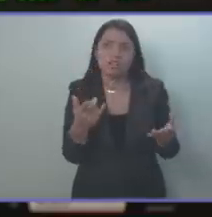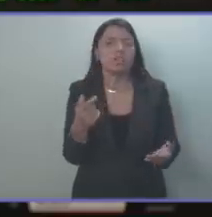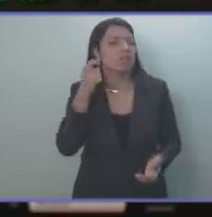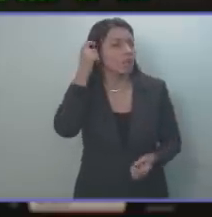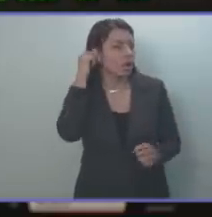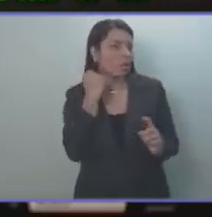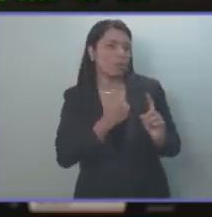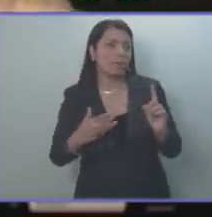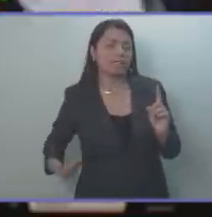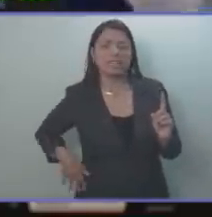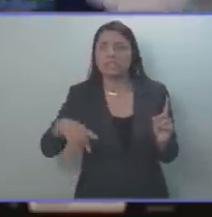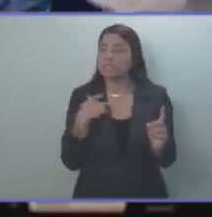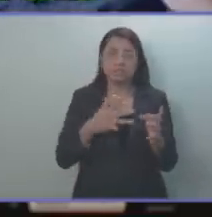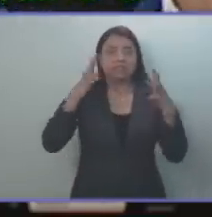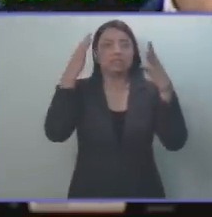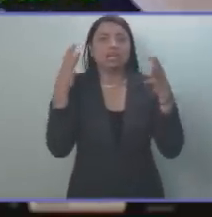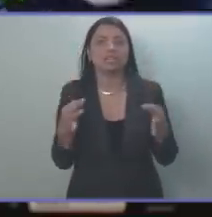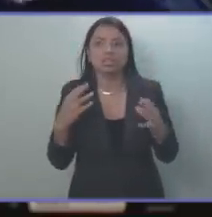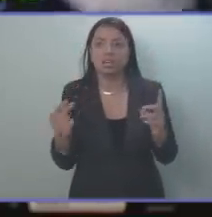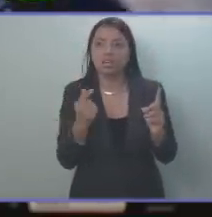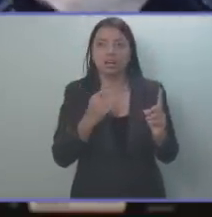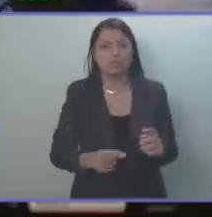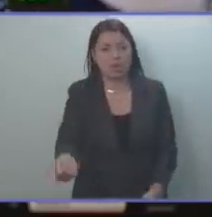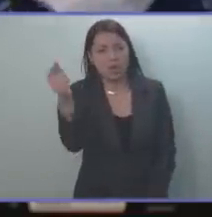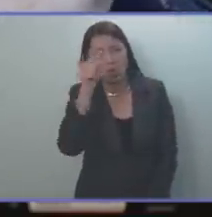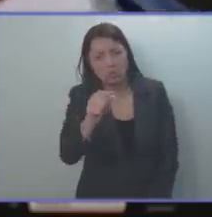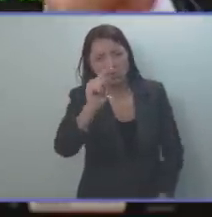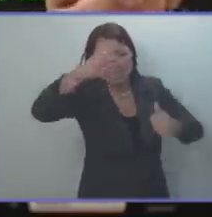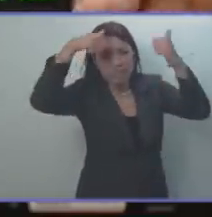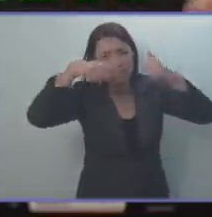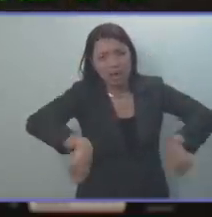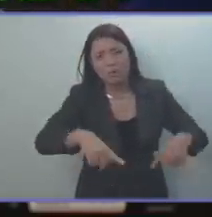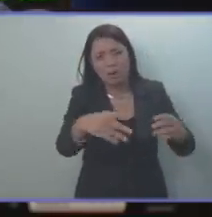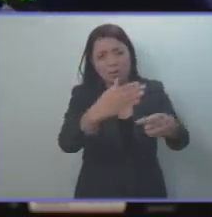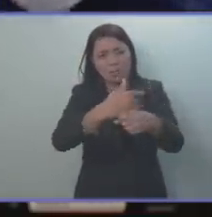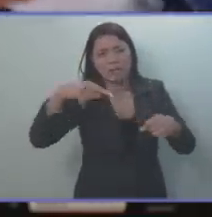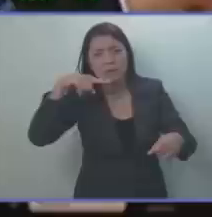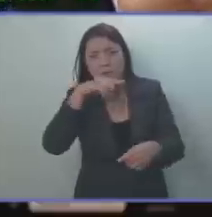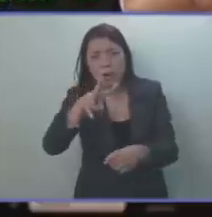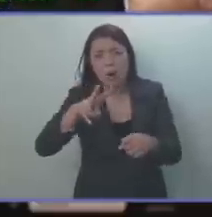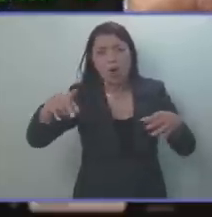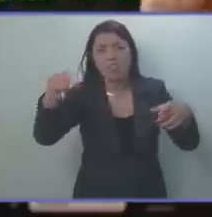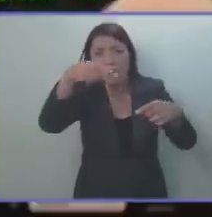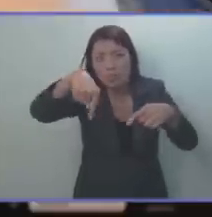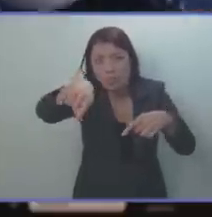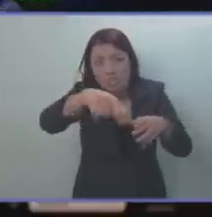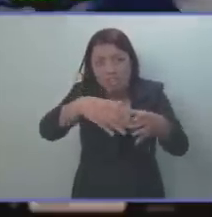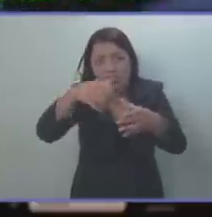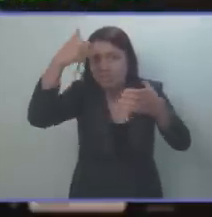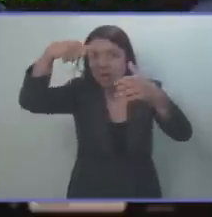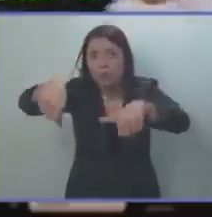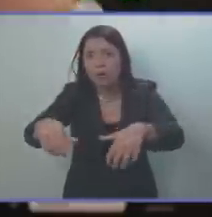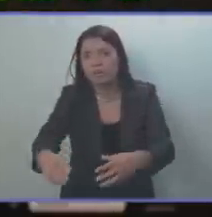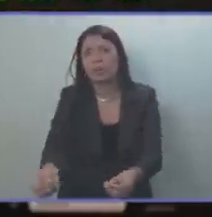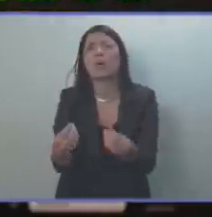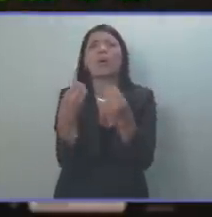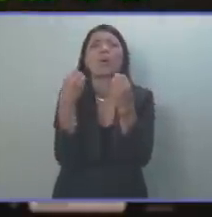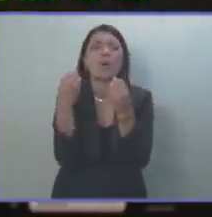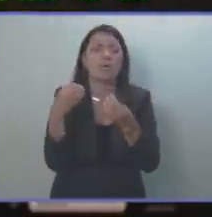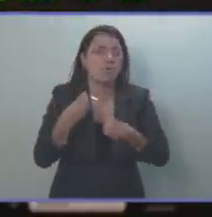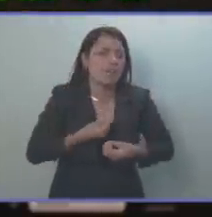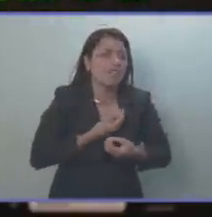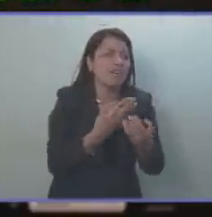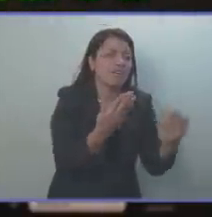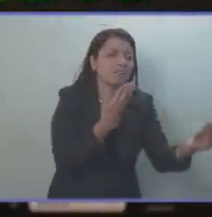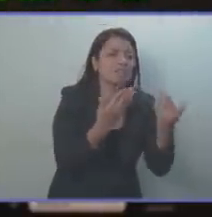presidente. Ustedes mismos ni siquiera se ponen de acuerdo entre ustedes, mucho menos le van a explicar a la